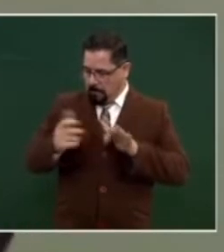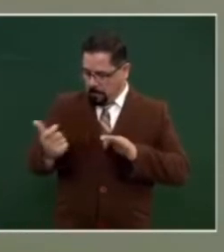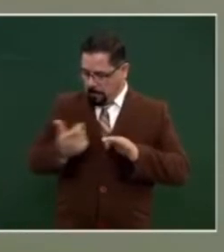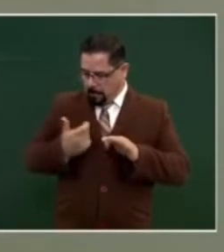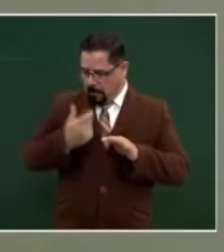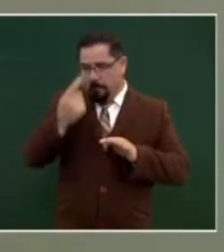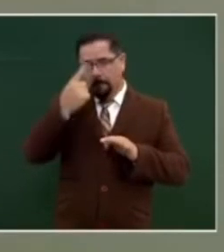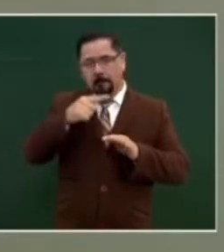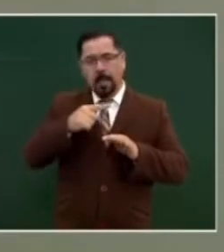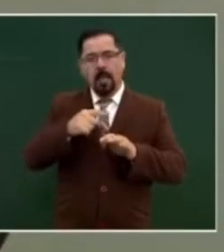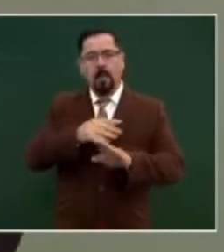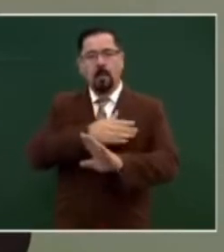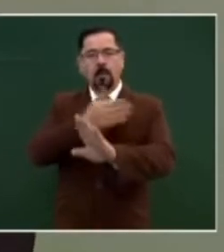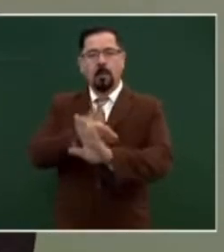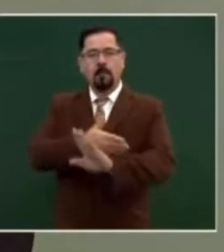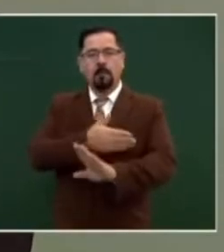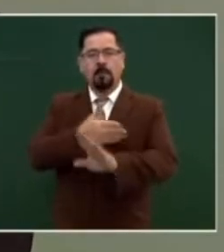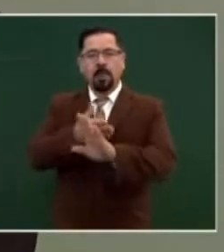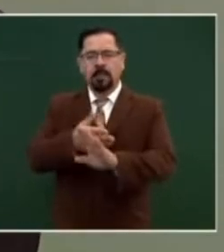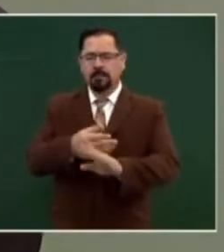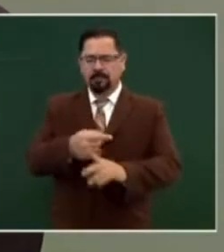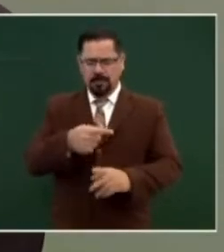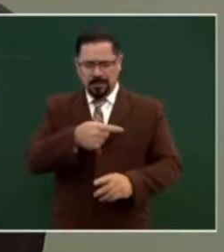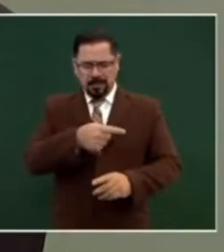que no lucha por un principio